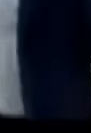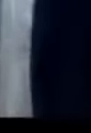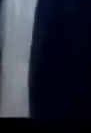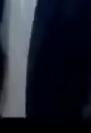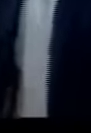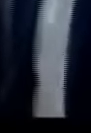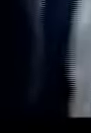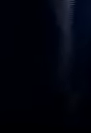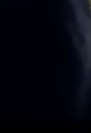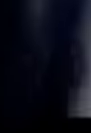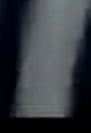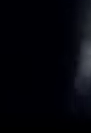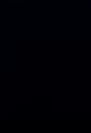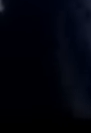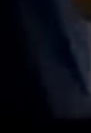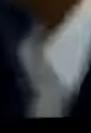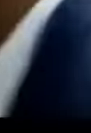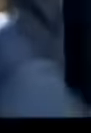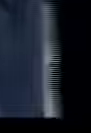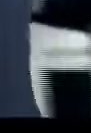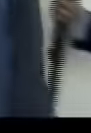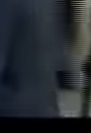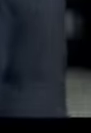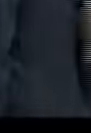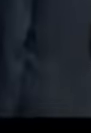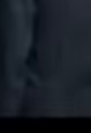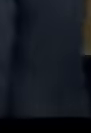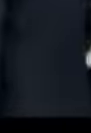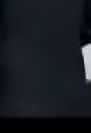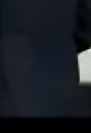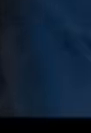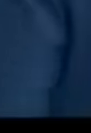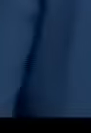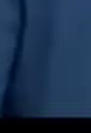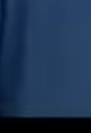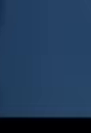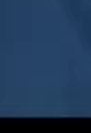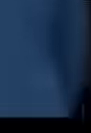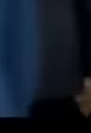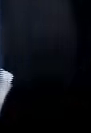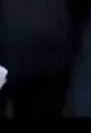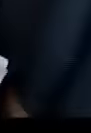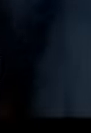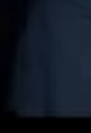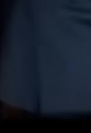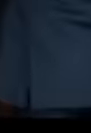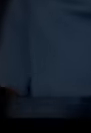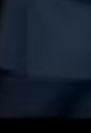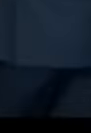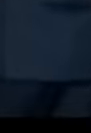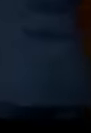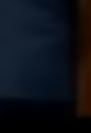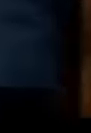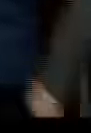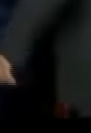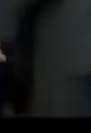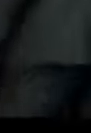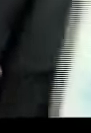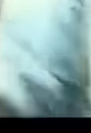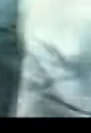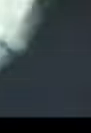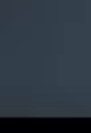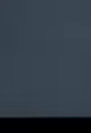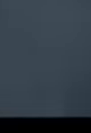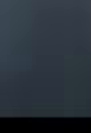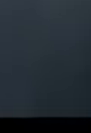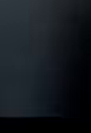Jorge Rodríguez, y quienes ya se disponen a dar inicio a la sesión ordinaria convocada para hoy, martes 5 de marzo. Recordando